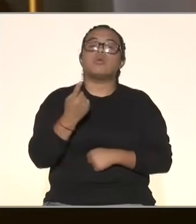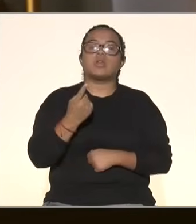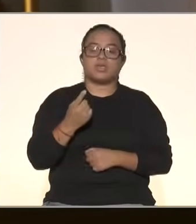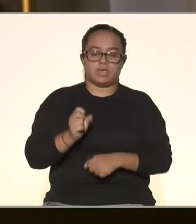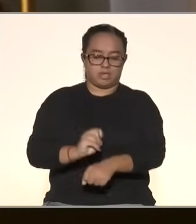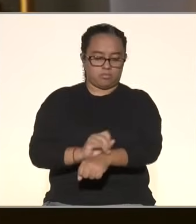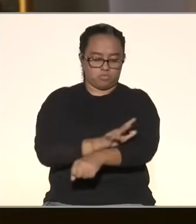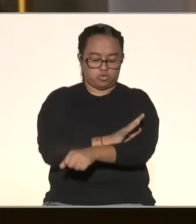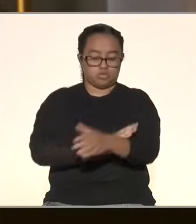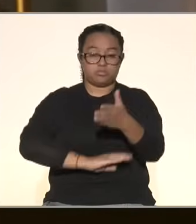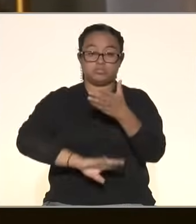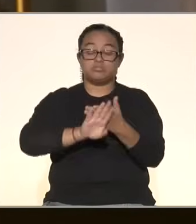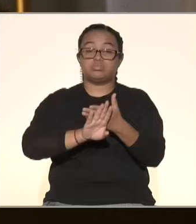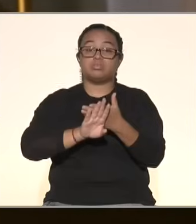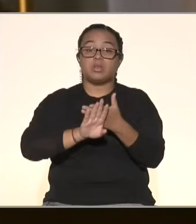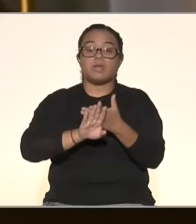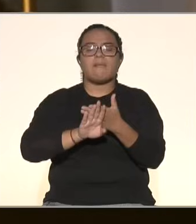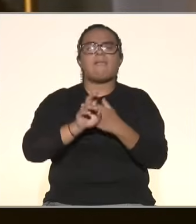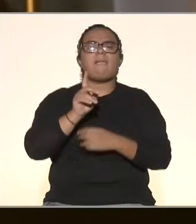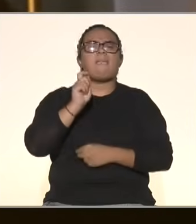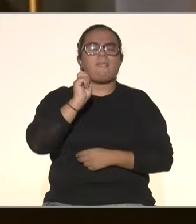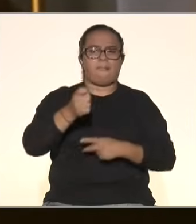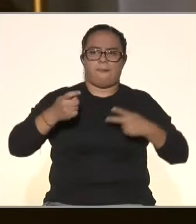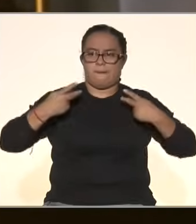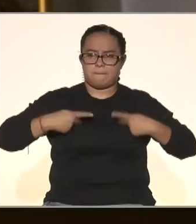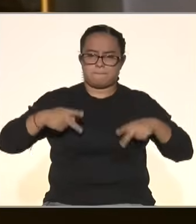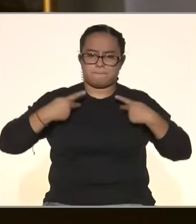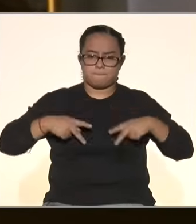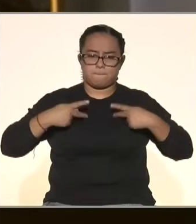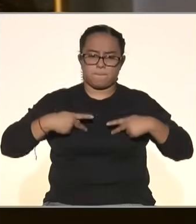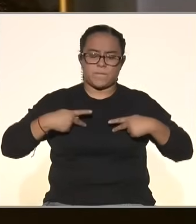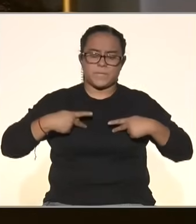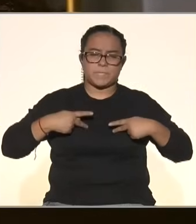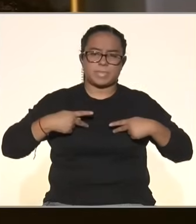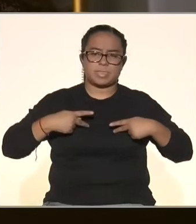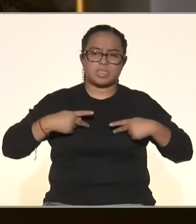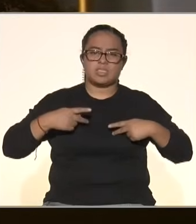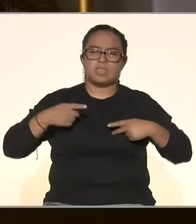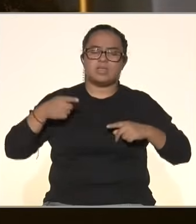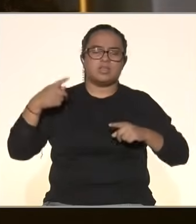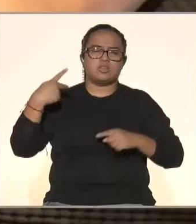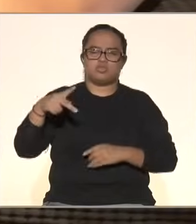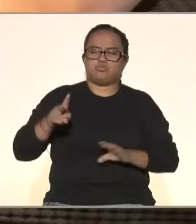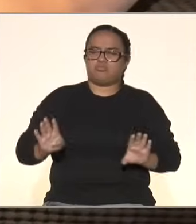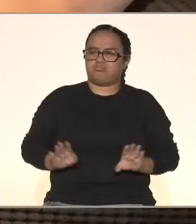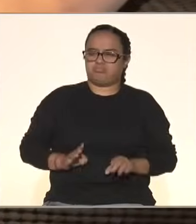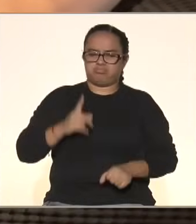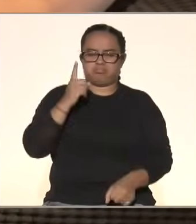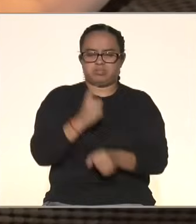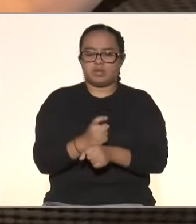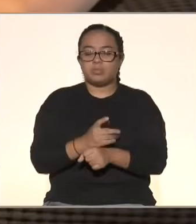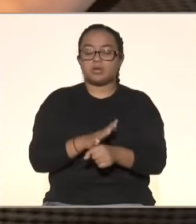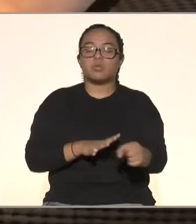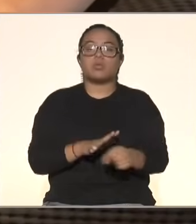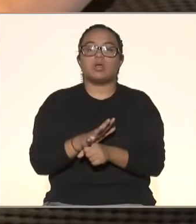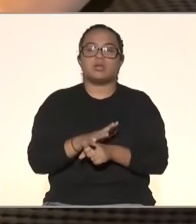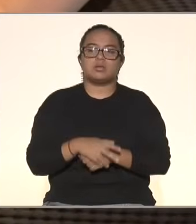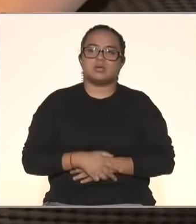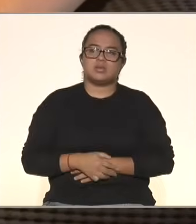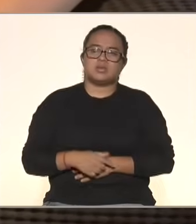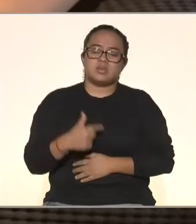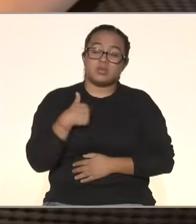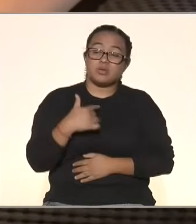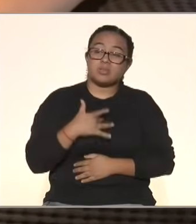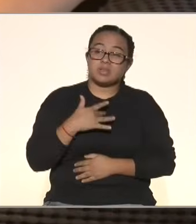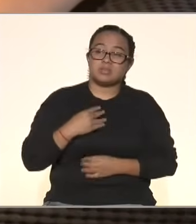las emociones, en donde básicamente las personas, su principal característica es que tienen la pérdida de